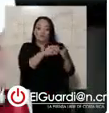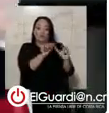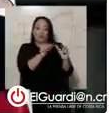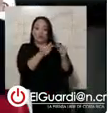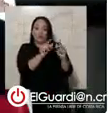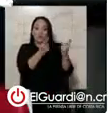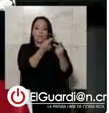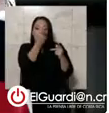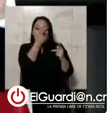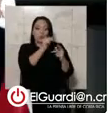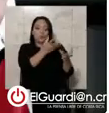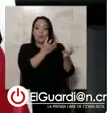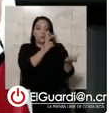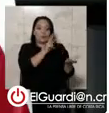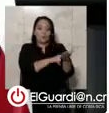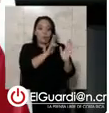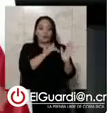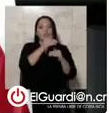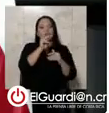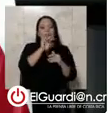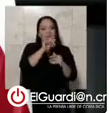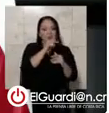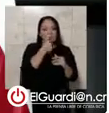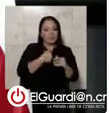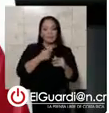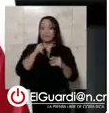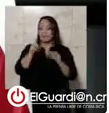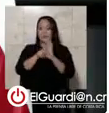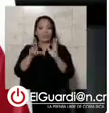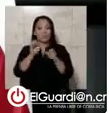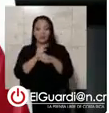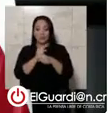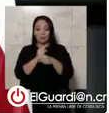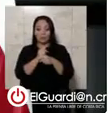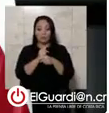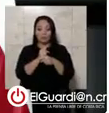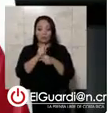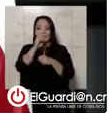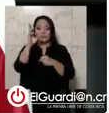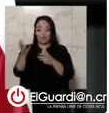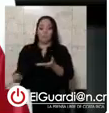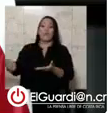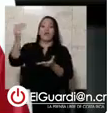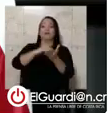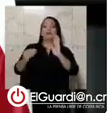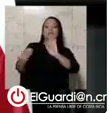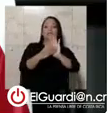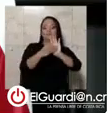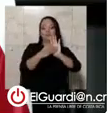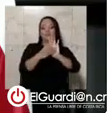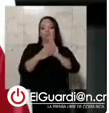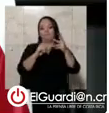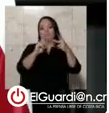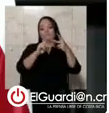pase, allá doña Natalia nos va a decir, si esa ley no la pasamos, nos devuelven al anexo